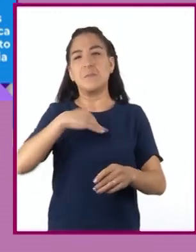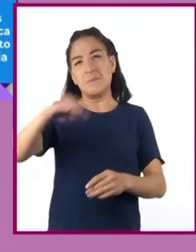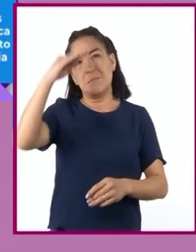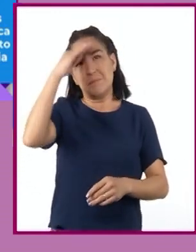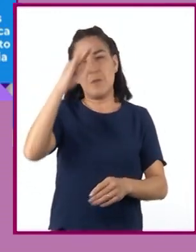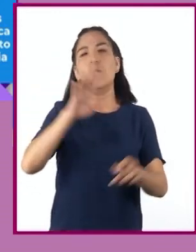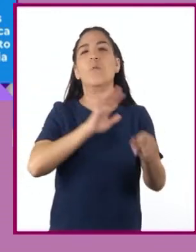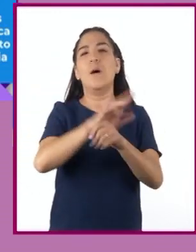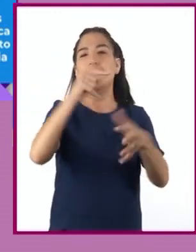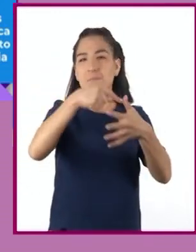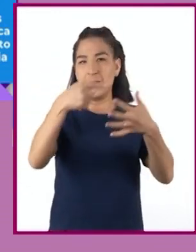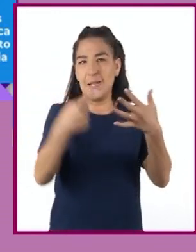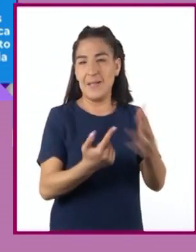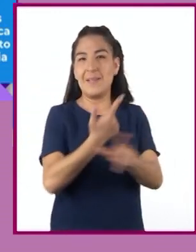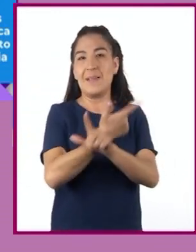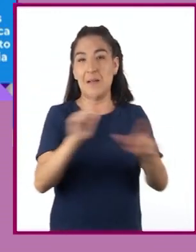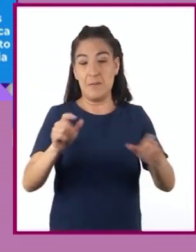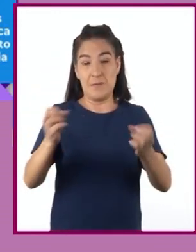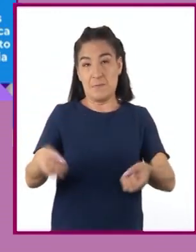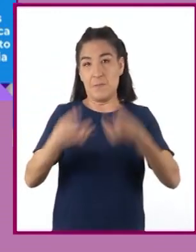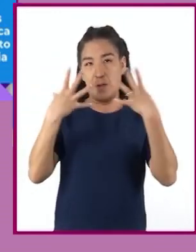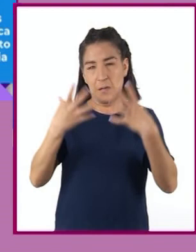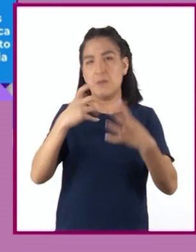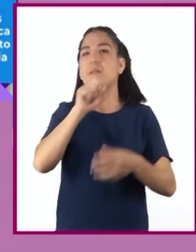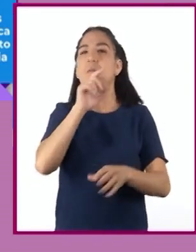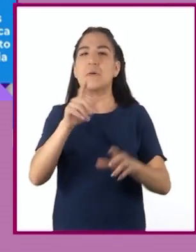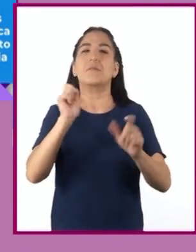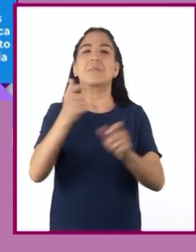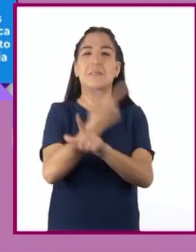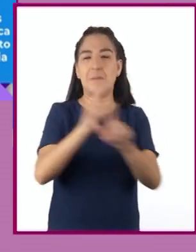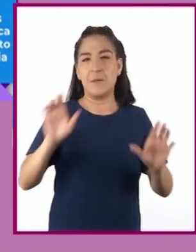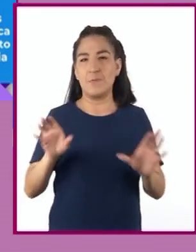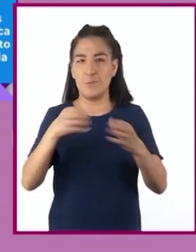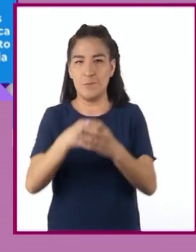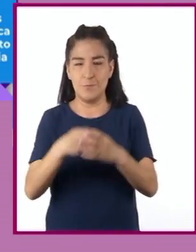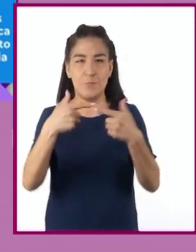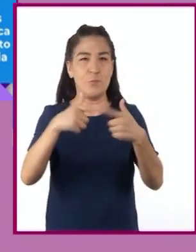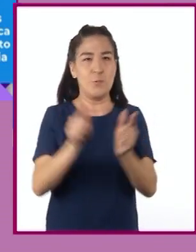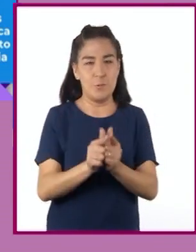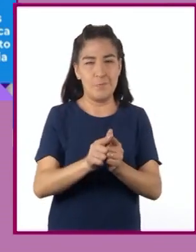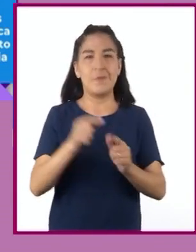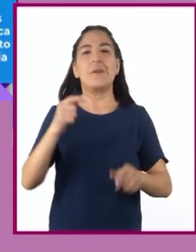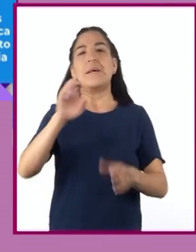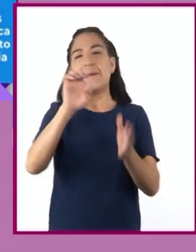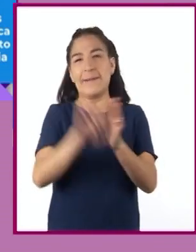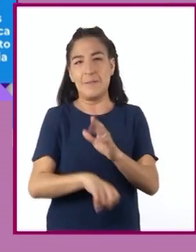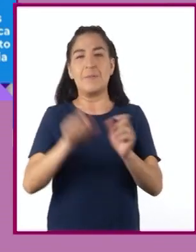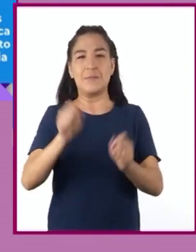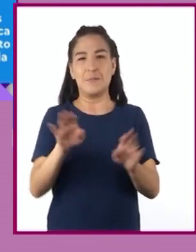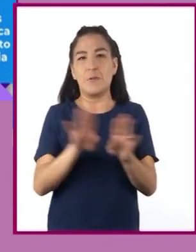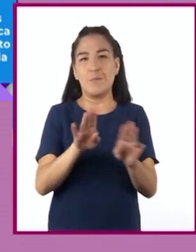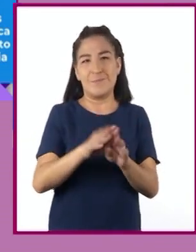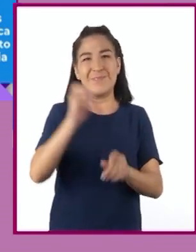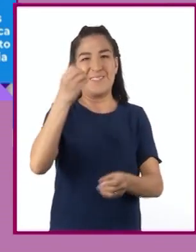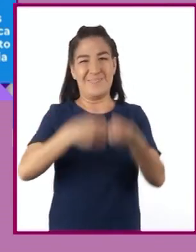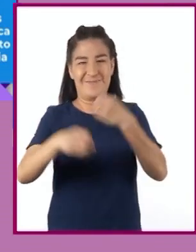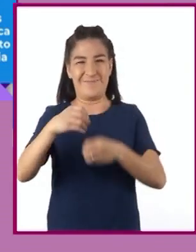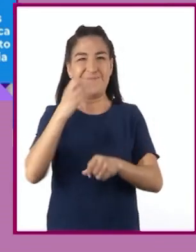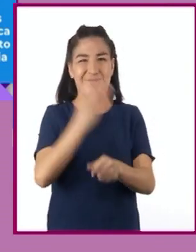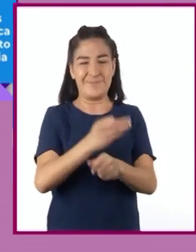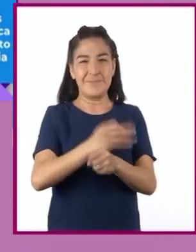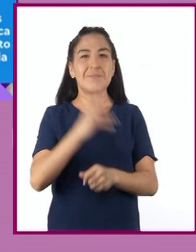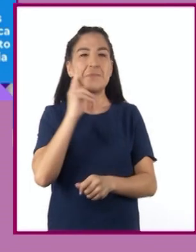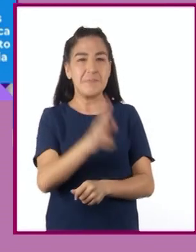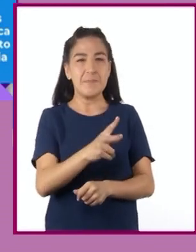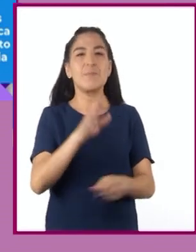de libertad, tanto la individual como la colectiva, y las ejemplifiqué. Para elaborar el organizador gráfico también